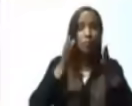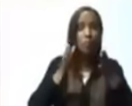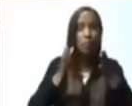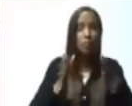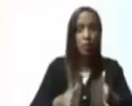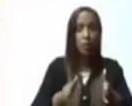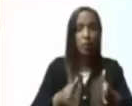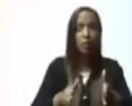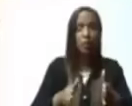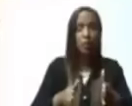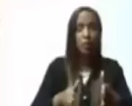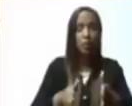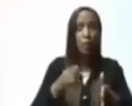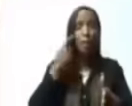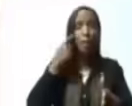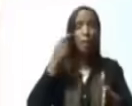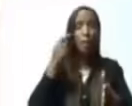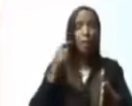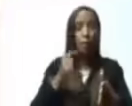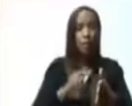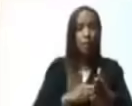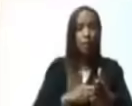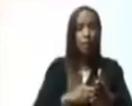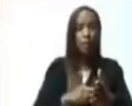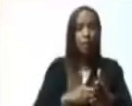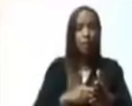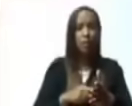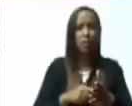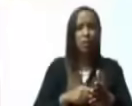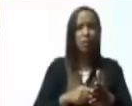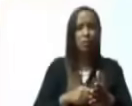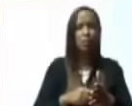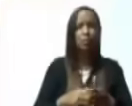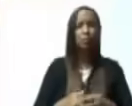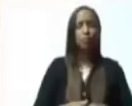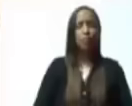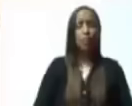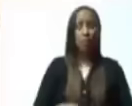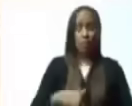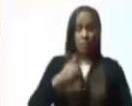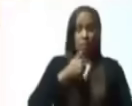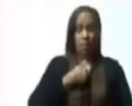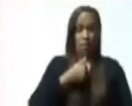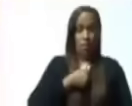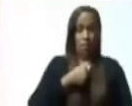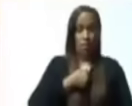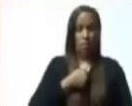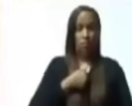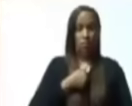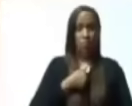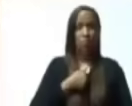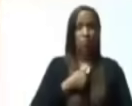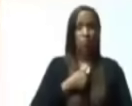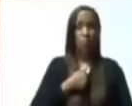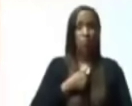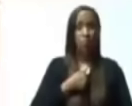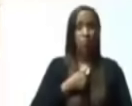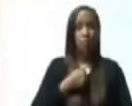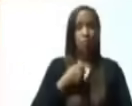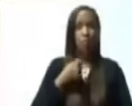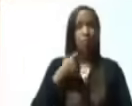ruta completa de la defensa no solamente aquí en los micrófonos allá en el